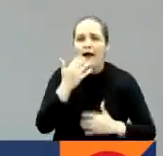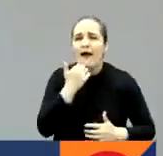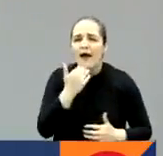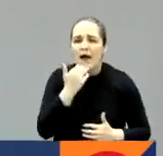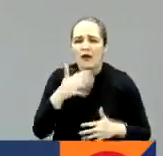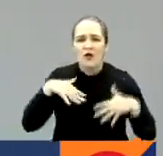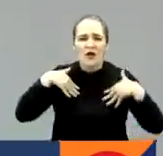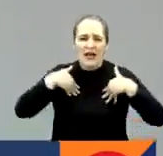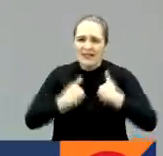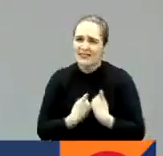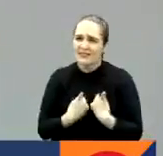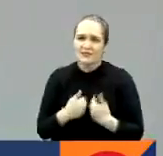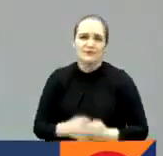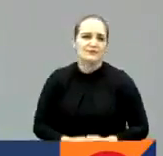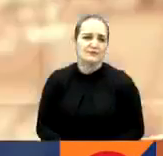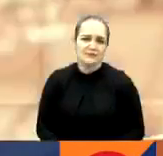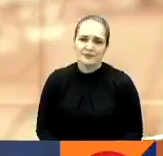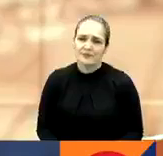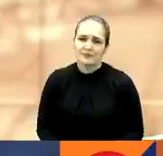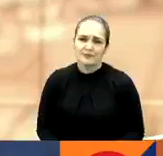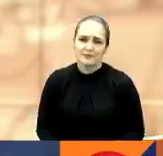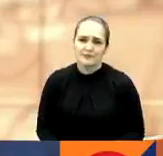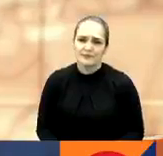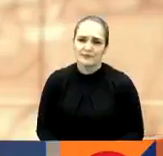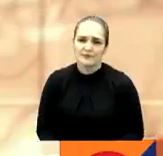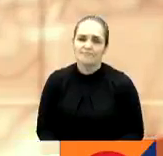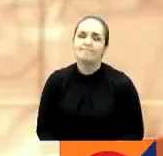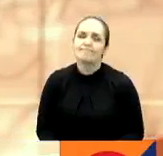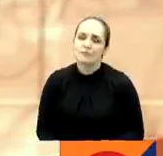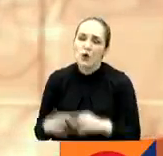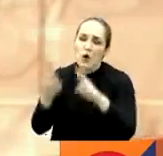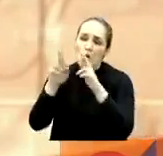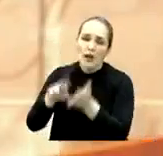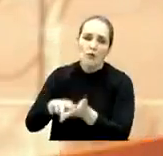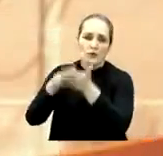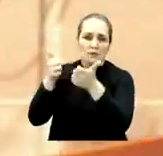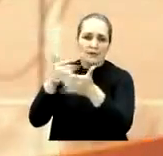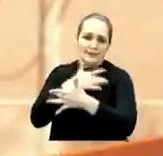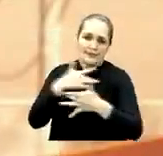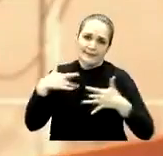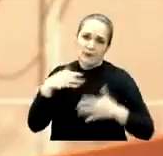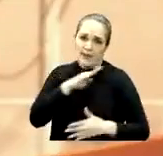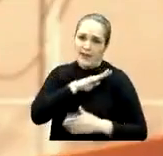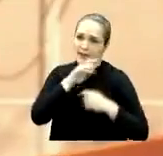mucho cansancio. Le deseamos pronta recuperación a la alcaldesa de la capital del país.